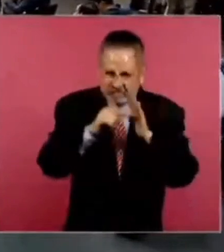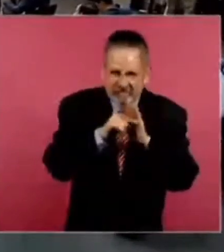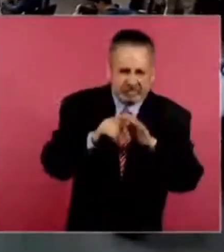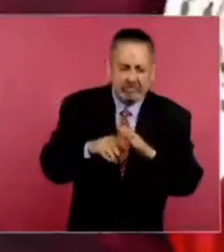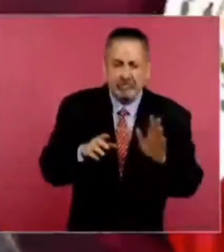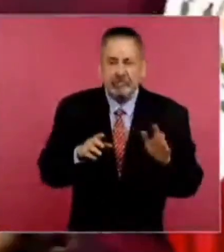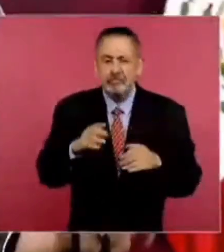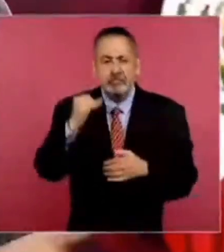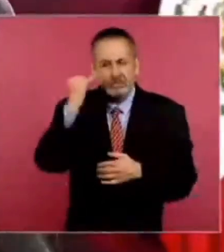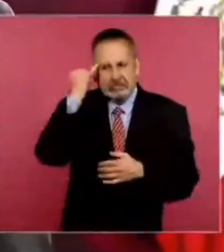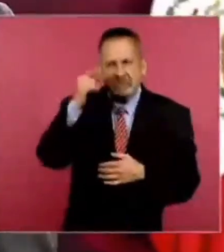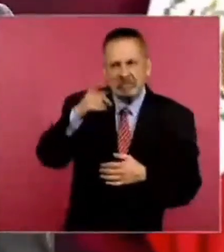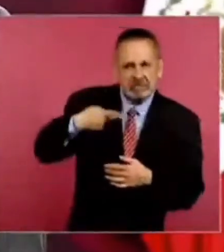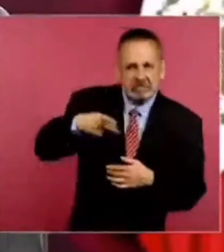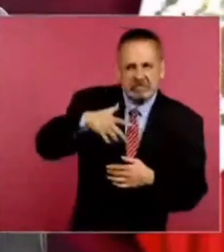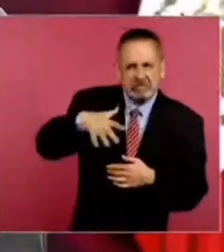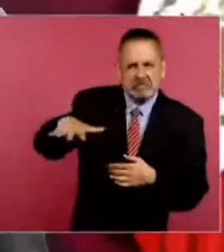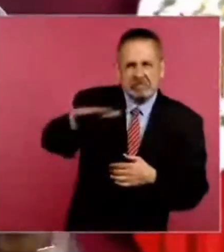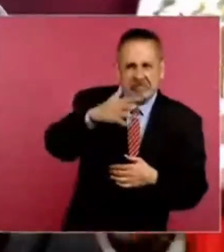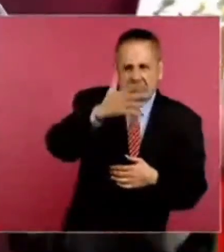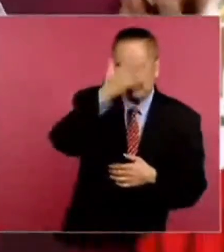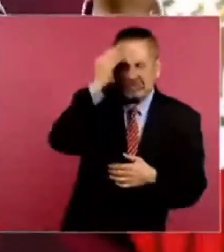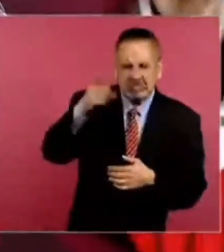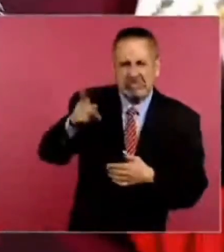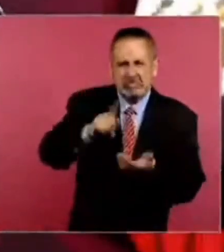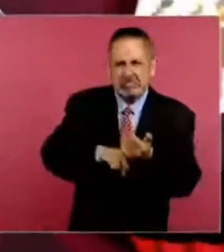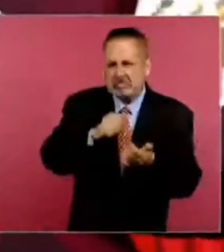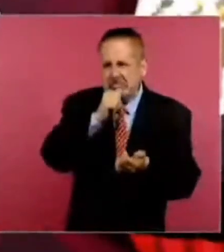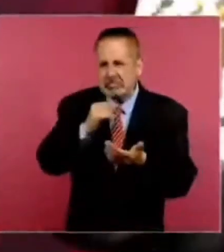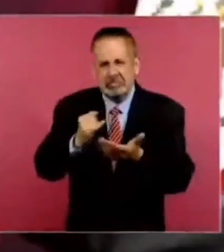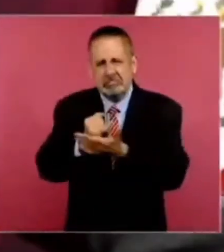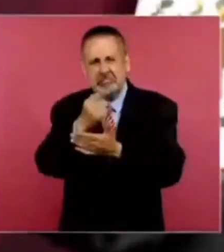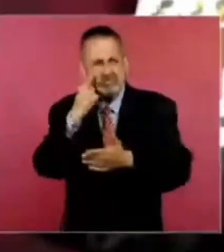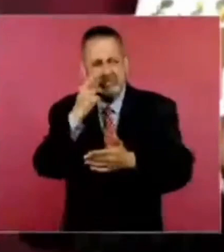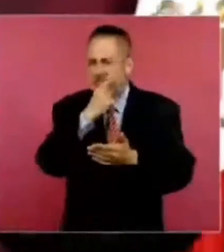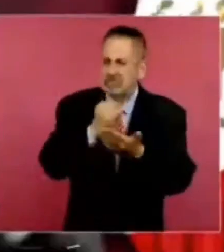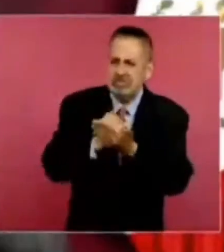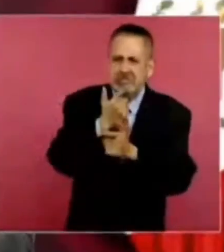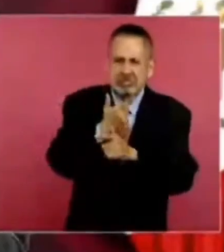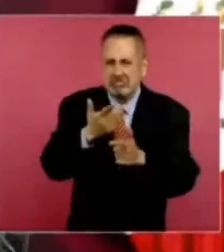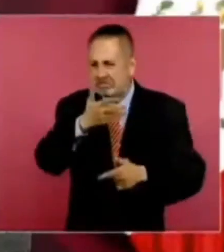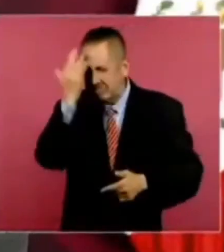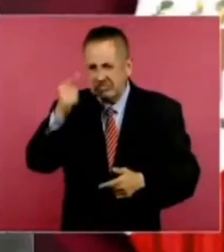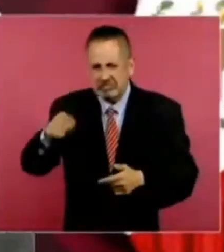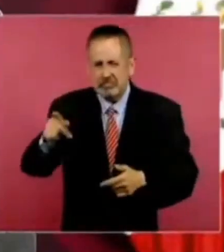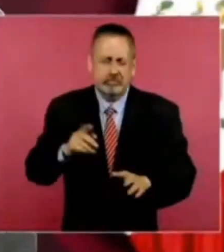que el pueblo no está preparado para la democracia,